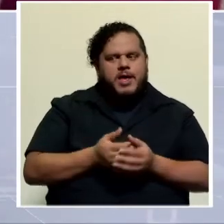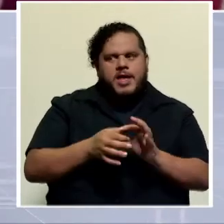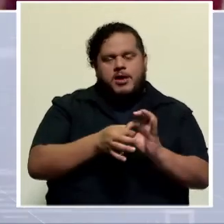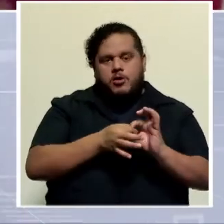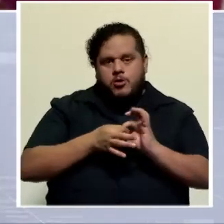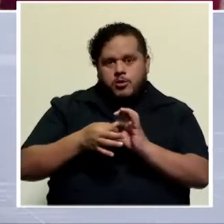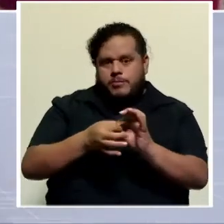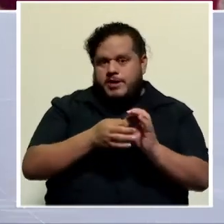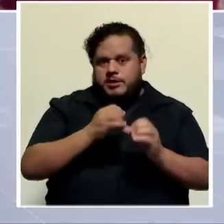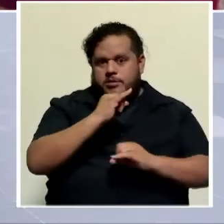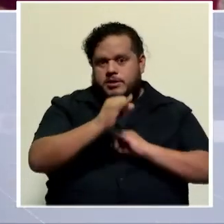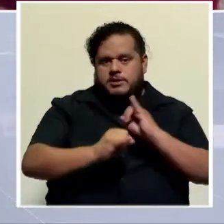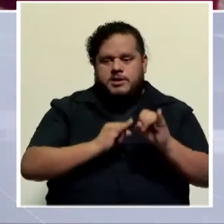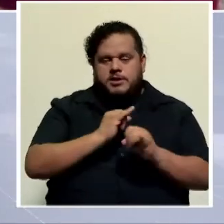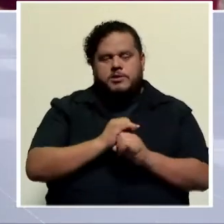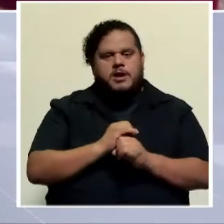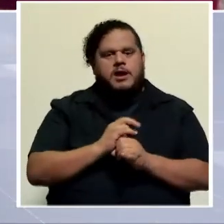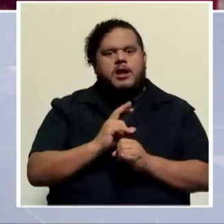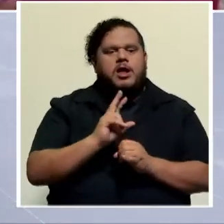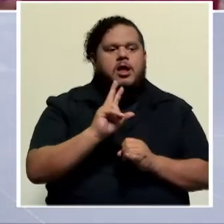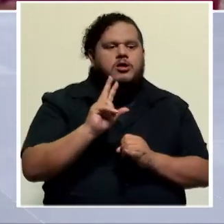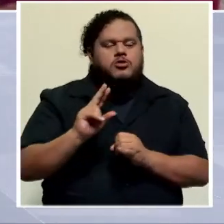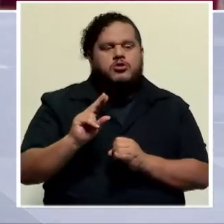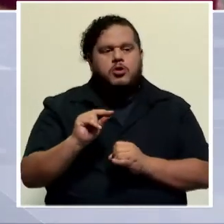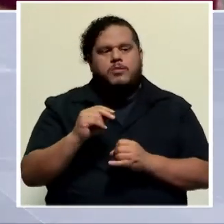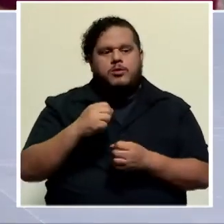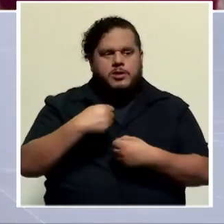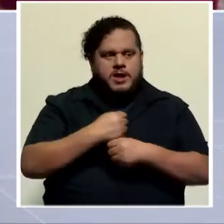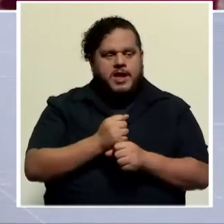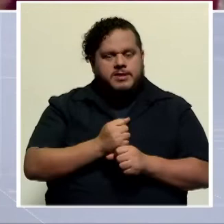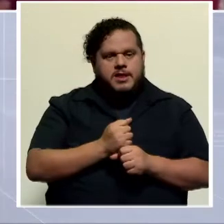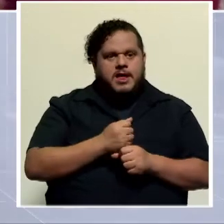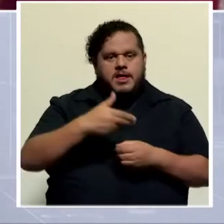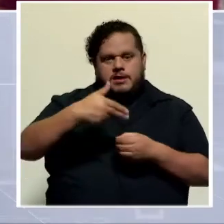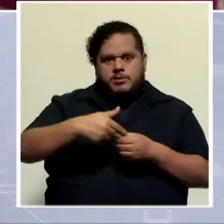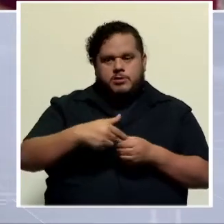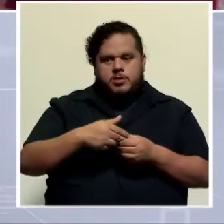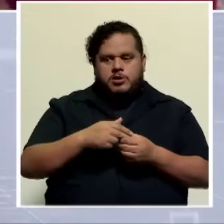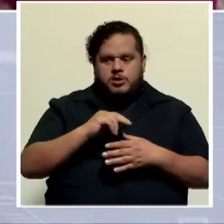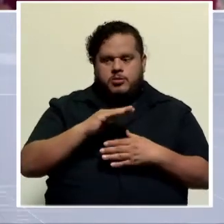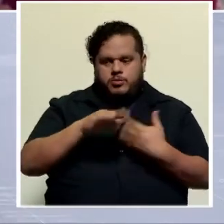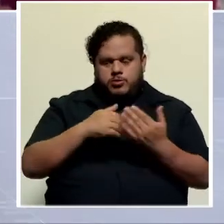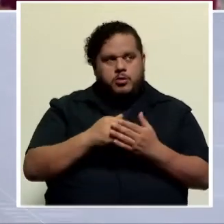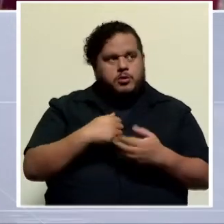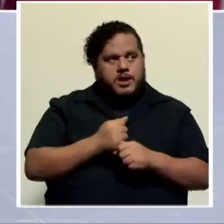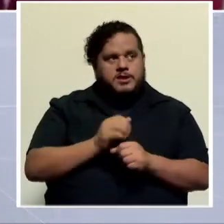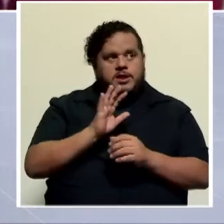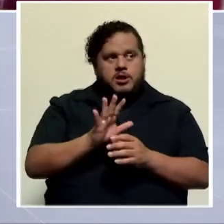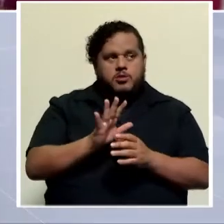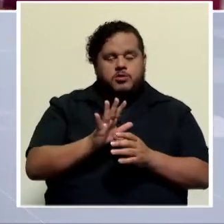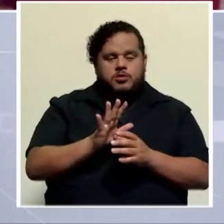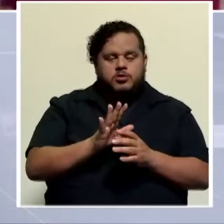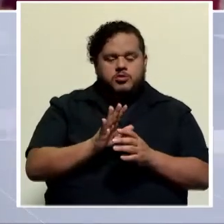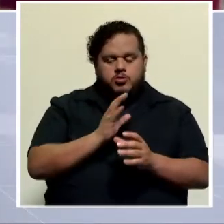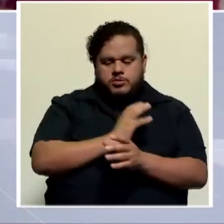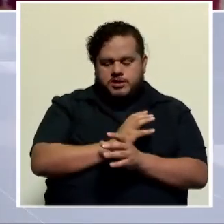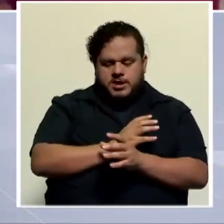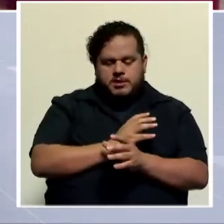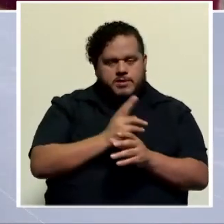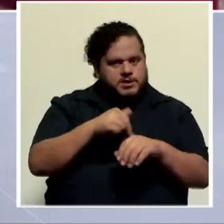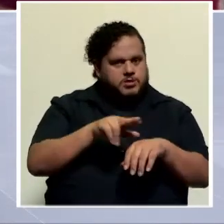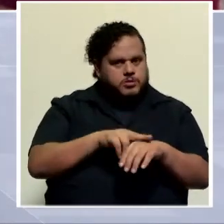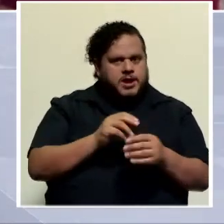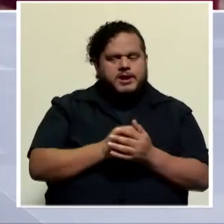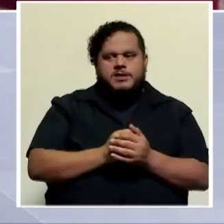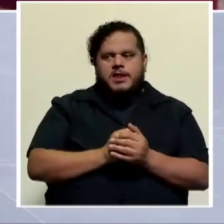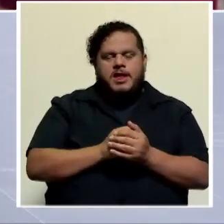cooperación internacional, no por lo que hacen en petróleo, sino por sus reservas naturales, por sus bosques, que son sus sumideros